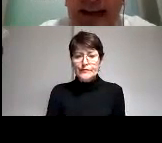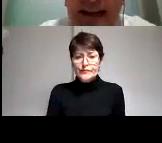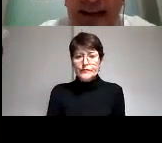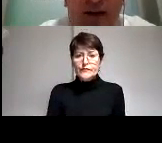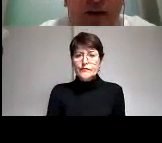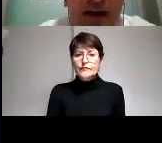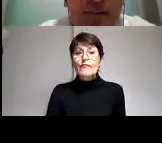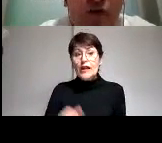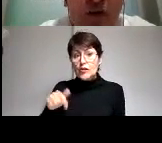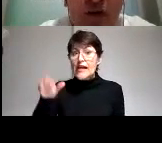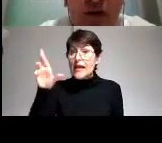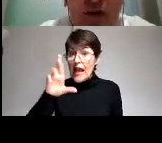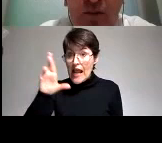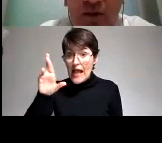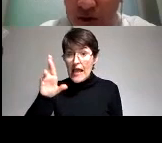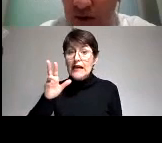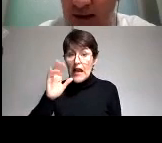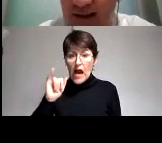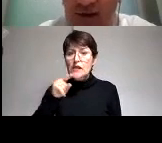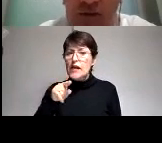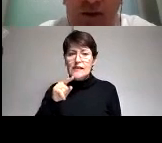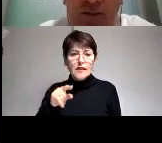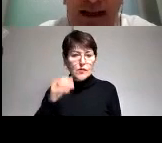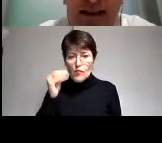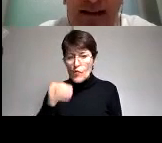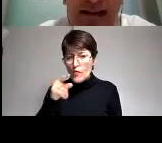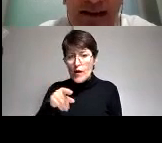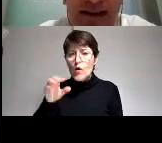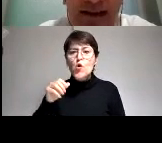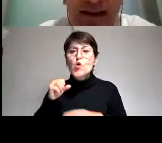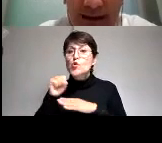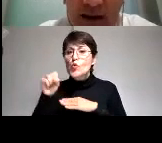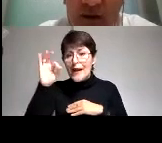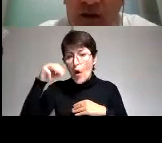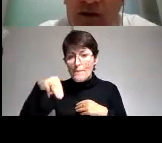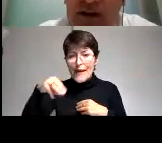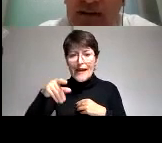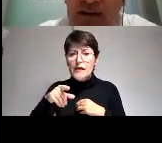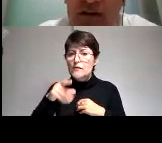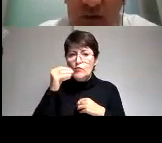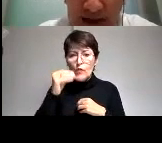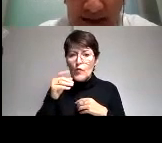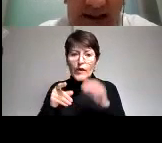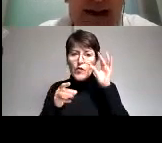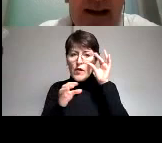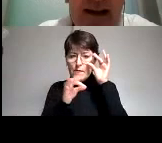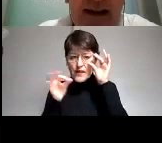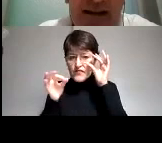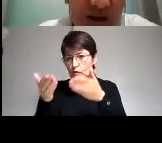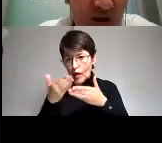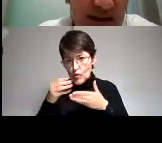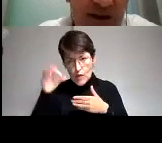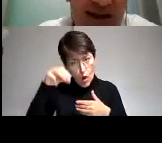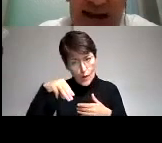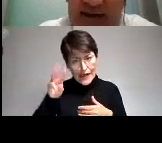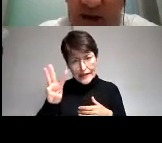en LR contamos con un producto que es el Super Omega, que tiene un adecuado contenido de ácidos grasos omega 3. Tiene